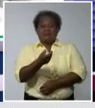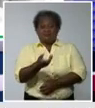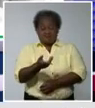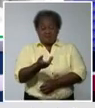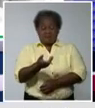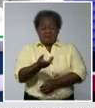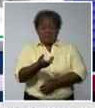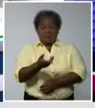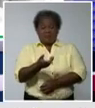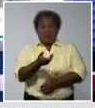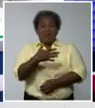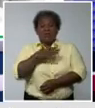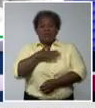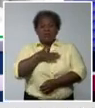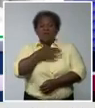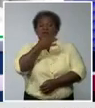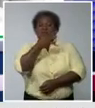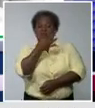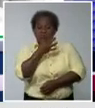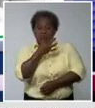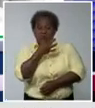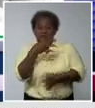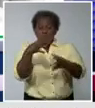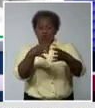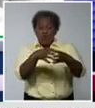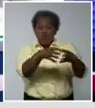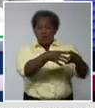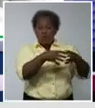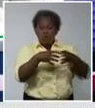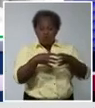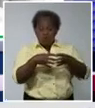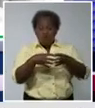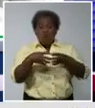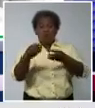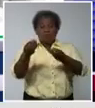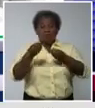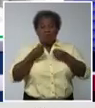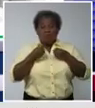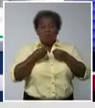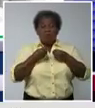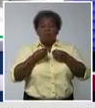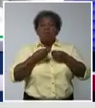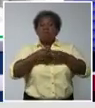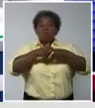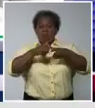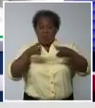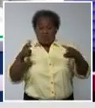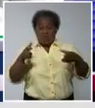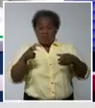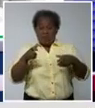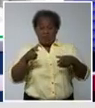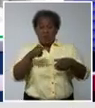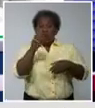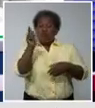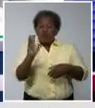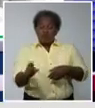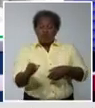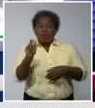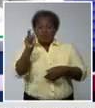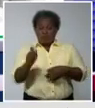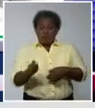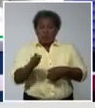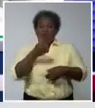también nuestros ancianos siguen aportando la mayor cantidad de personas que se contagian hoy en Cuba con